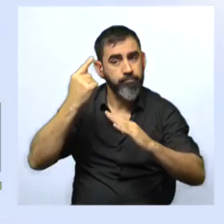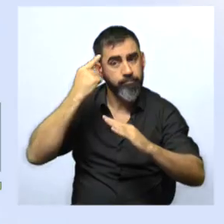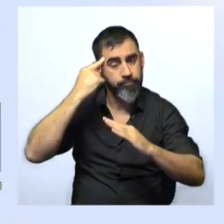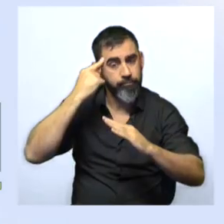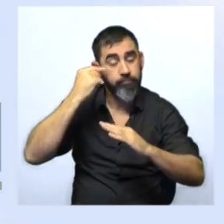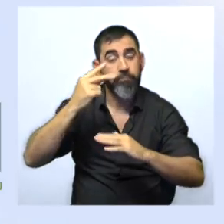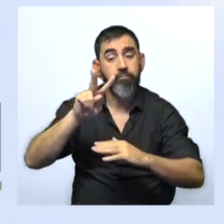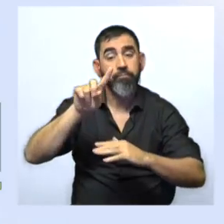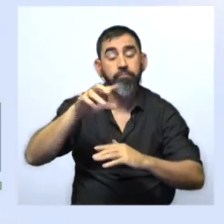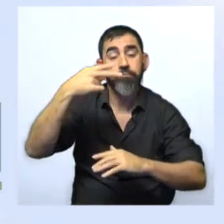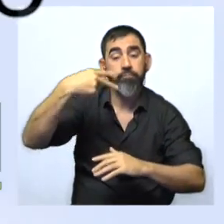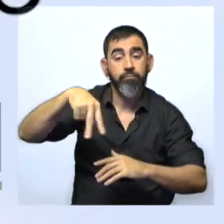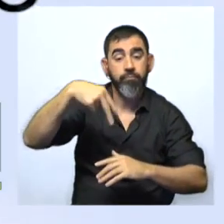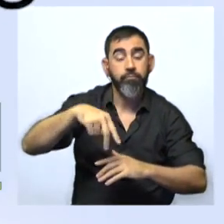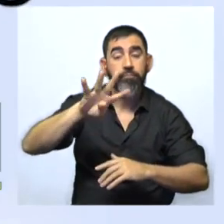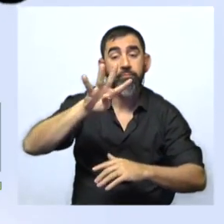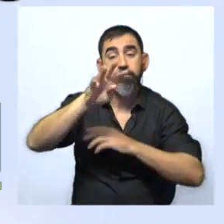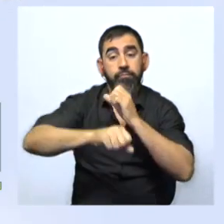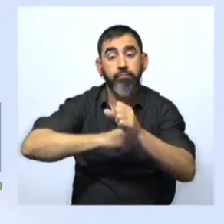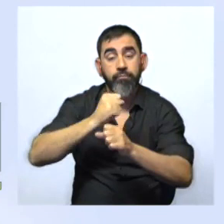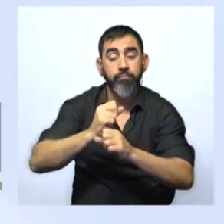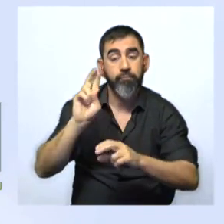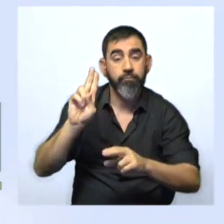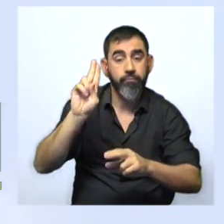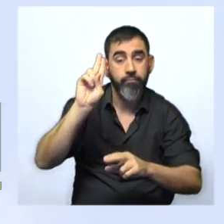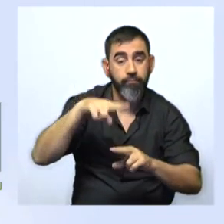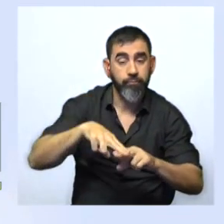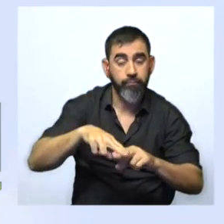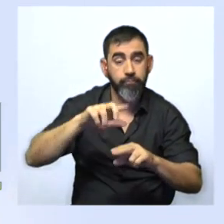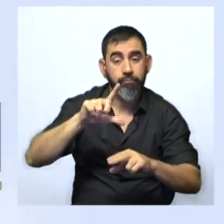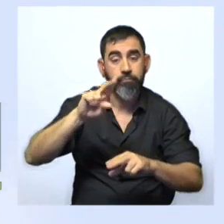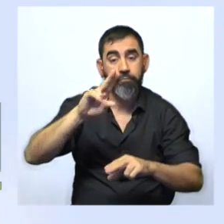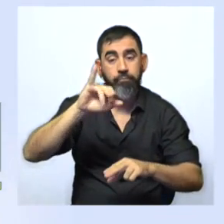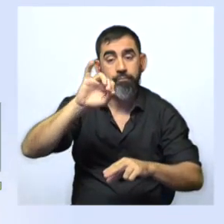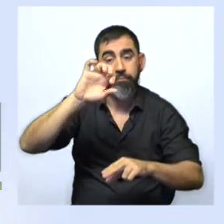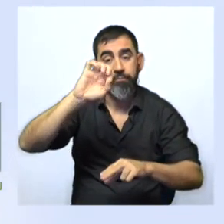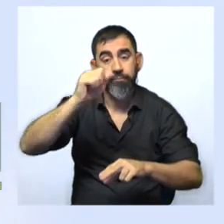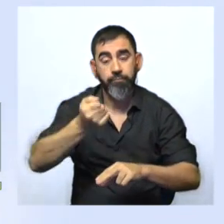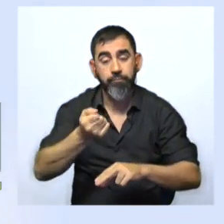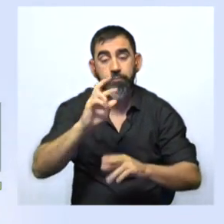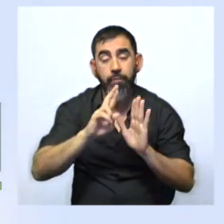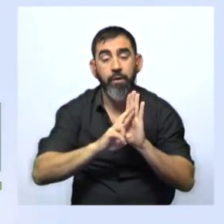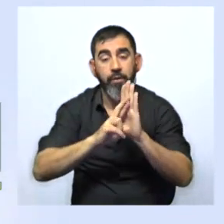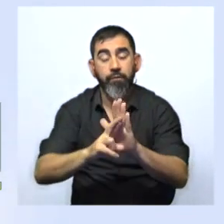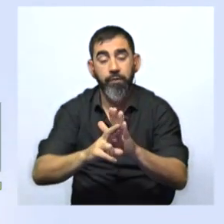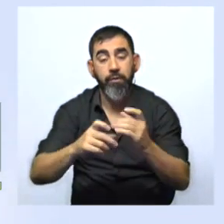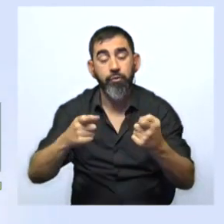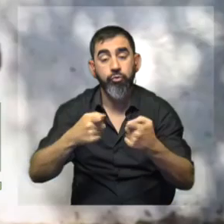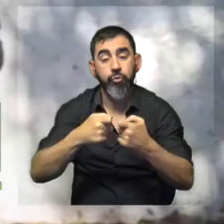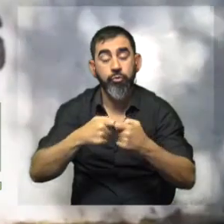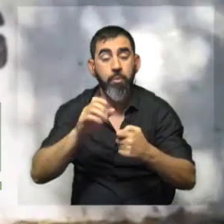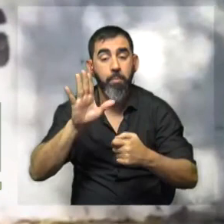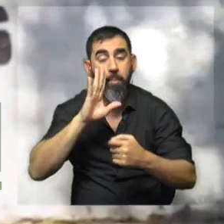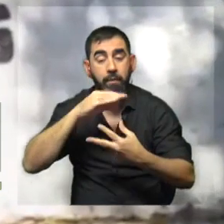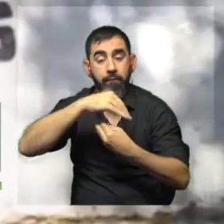El 21 de noviembre se cumplen 4 años del fallecimiento de Luisa Cuesta, referente histórica de la Asociación de Madres